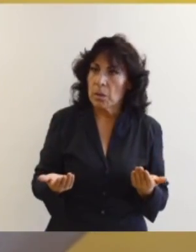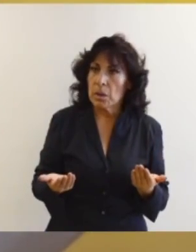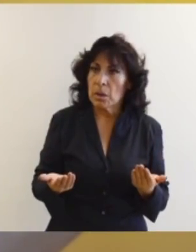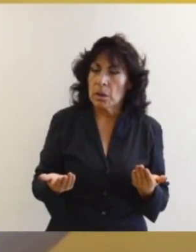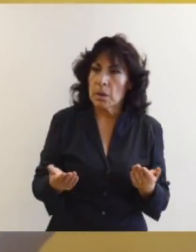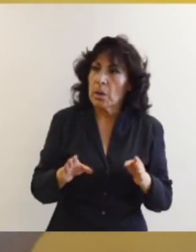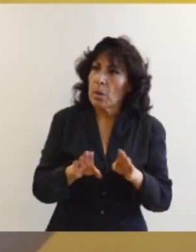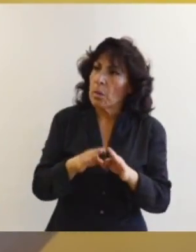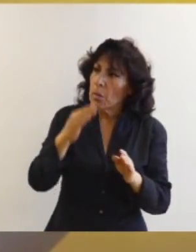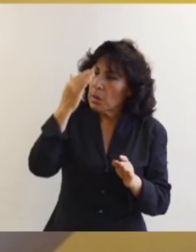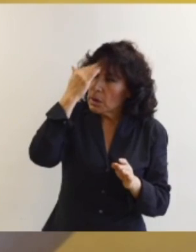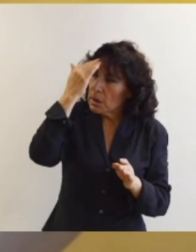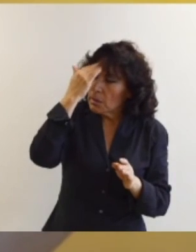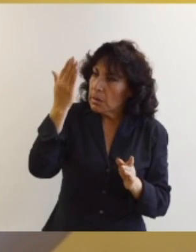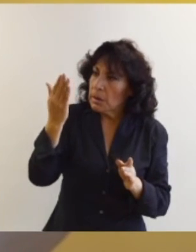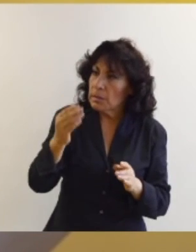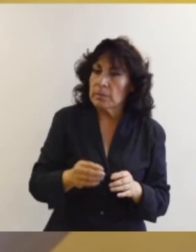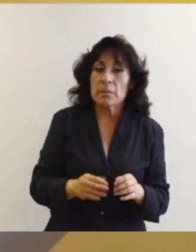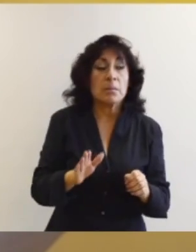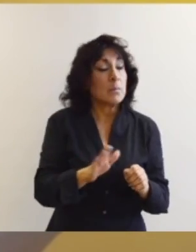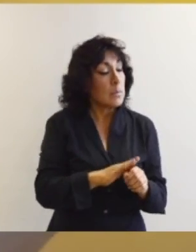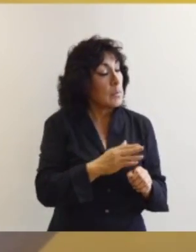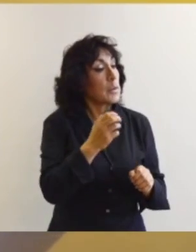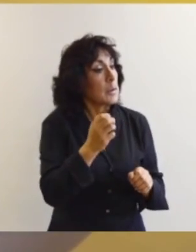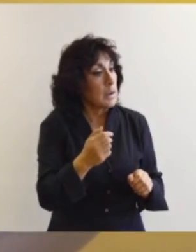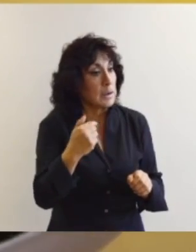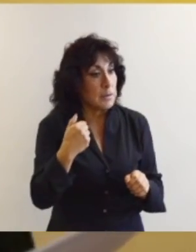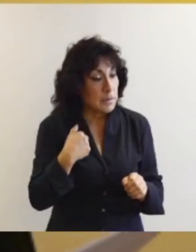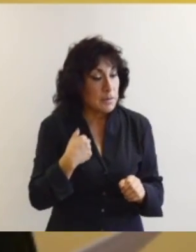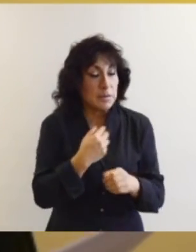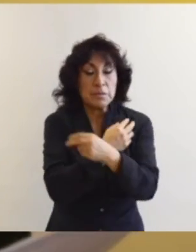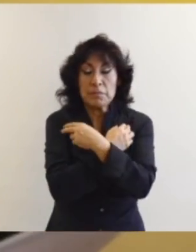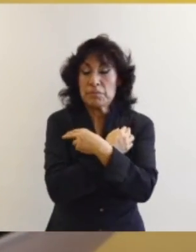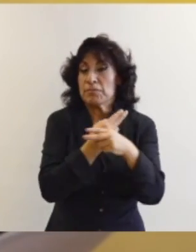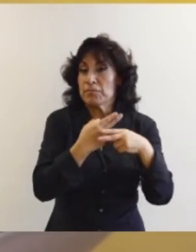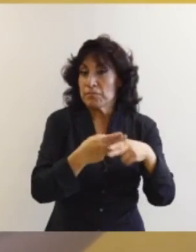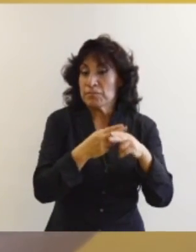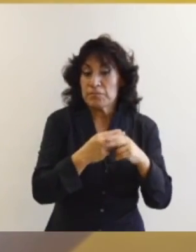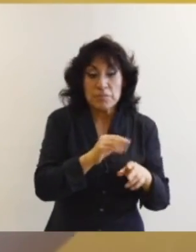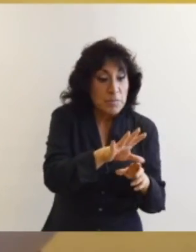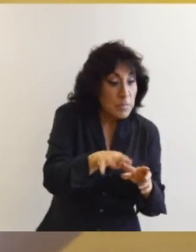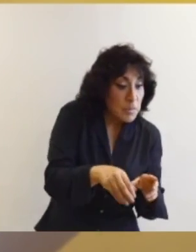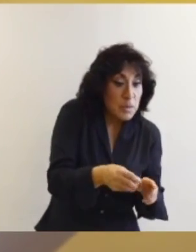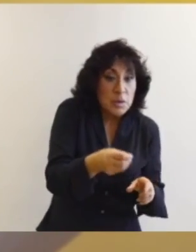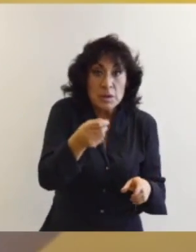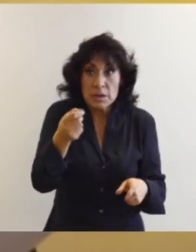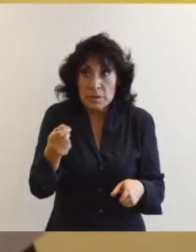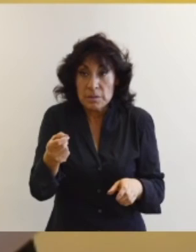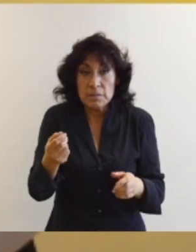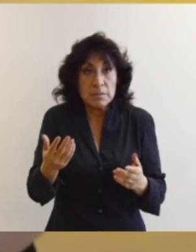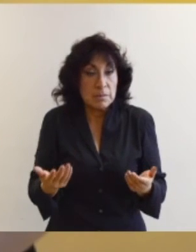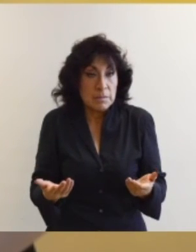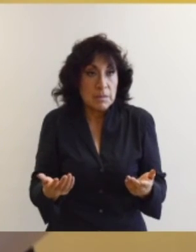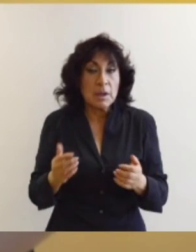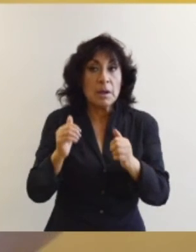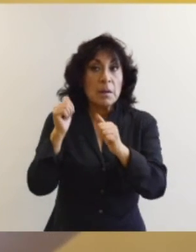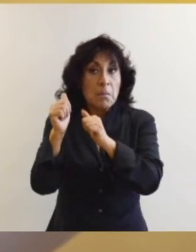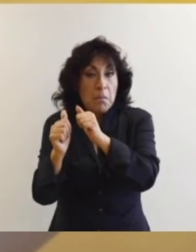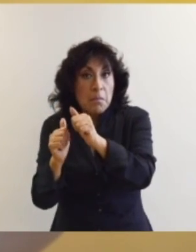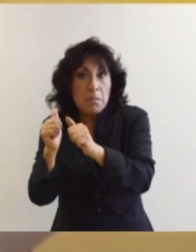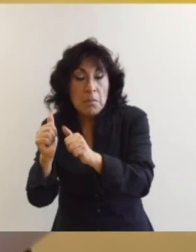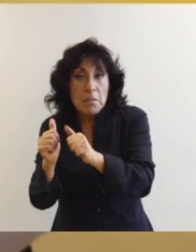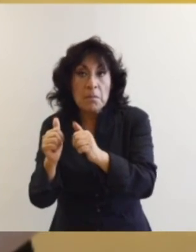Por eso ando en busca de su osamenta, o de lo que quede de ella. La arqueología dispone ahora de